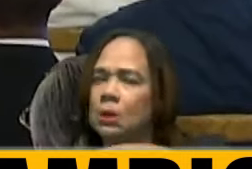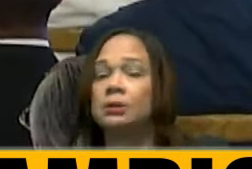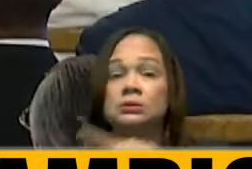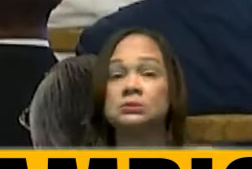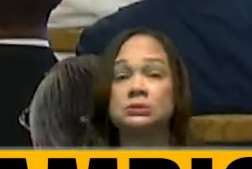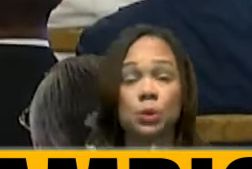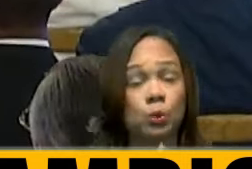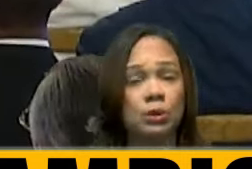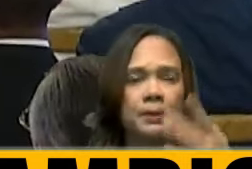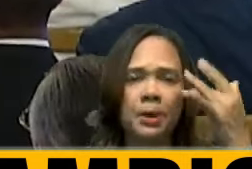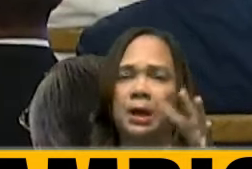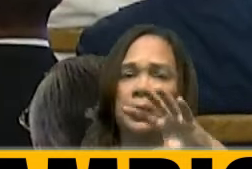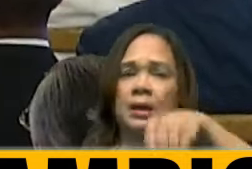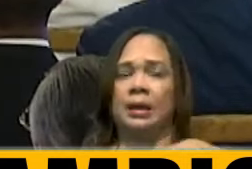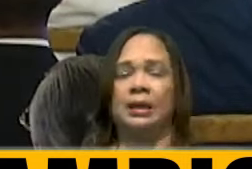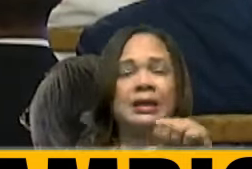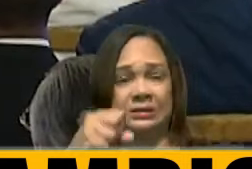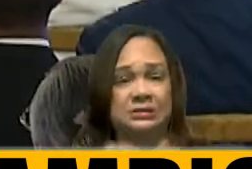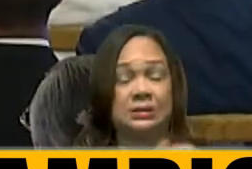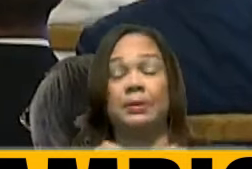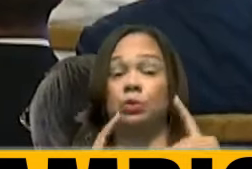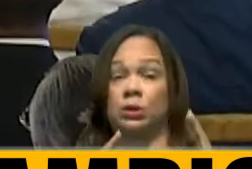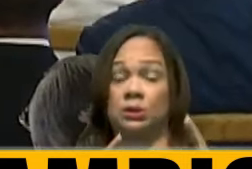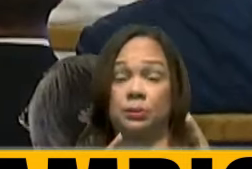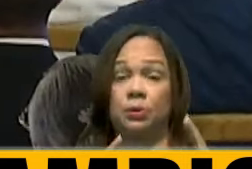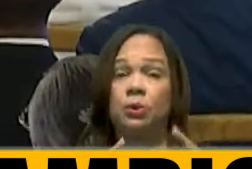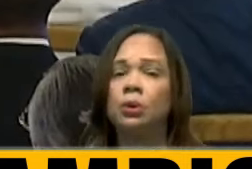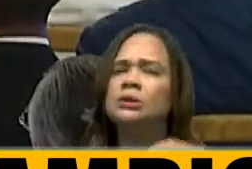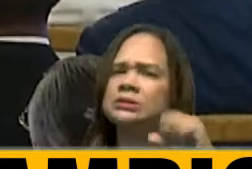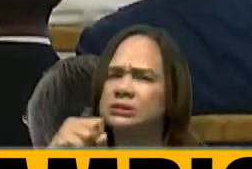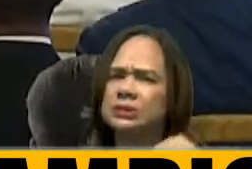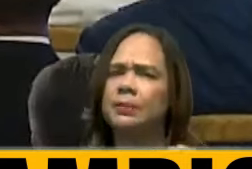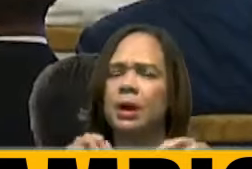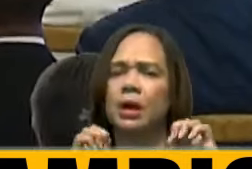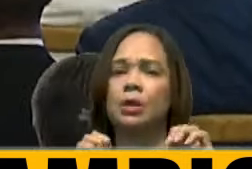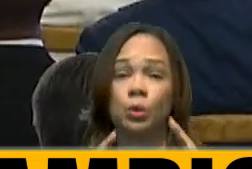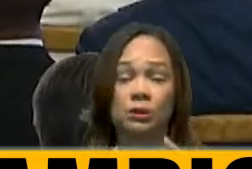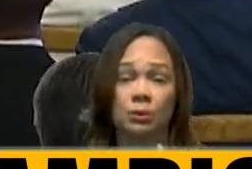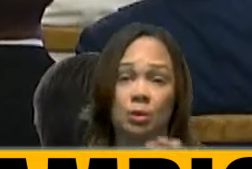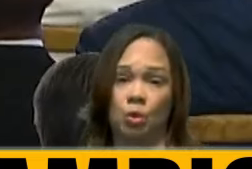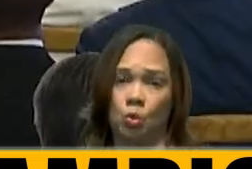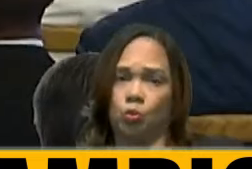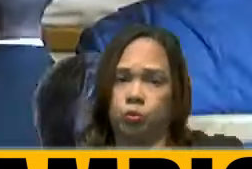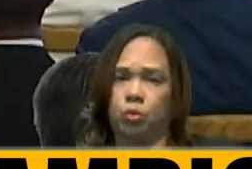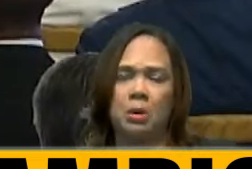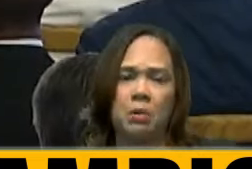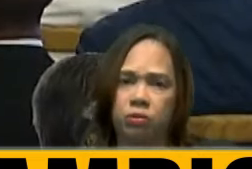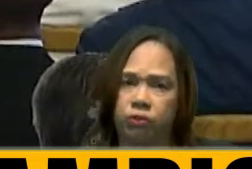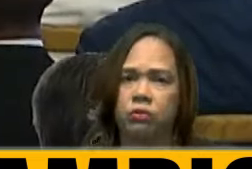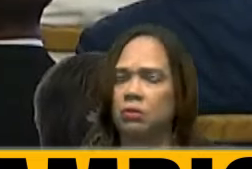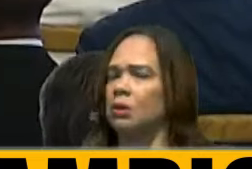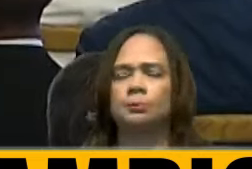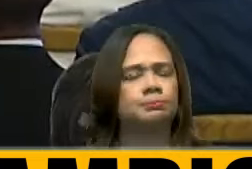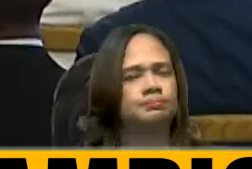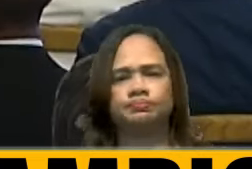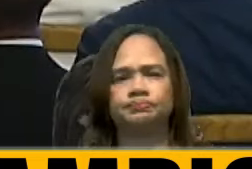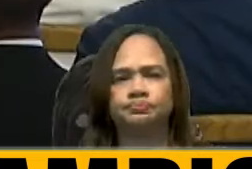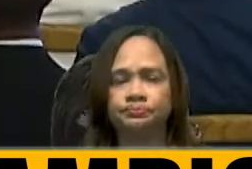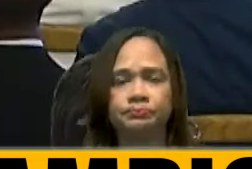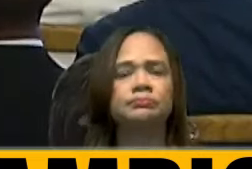segundo integración del sistema educativo un sistema educativo unificado evitará la fragmentación